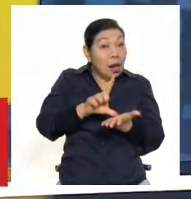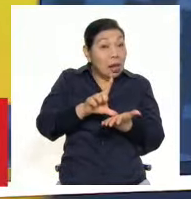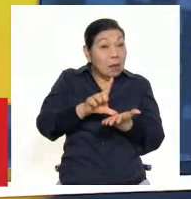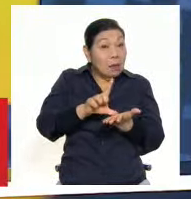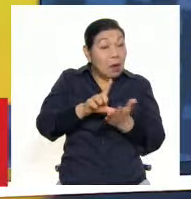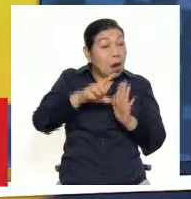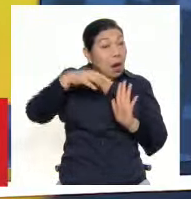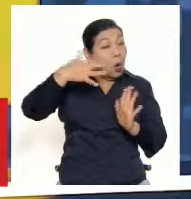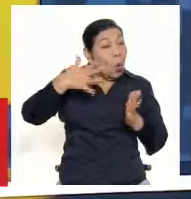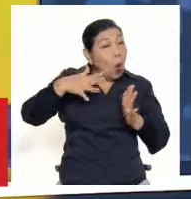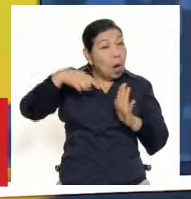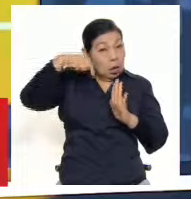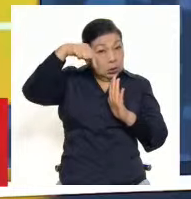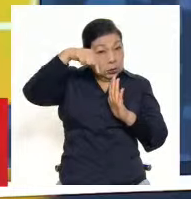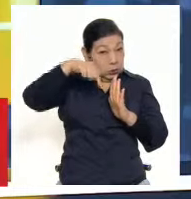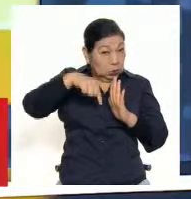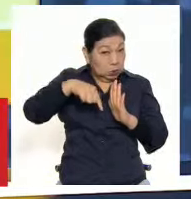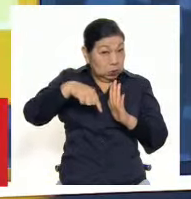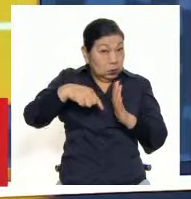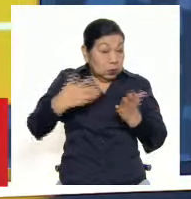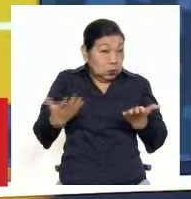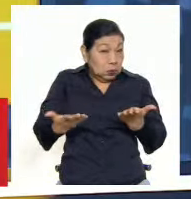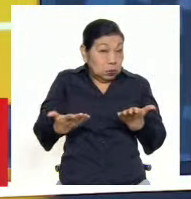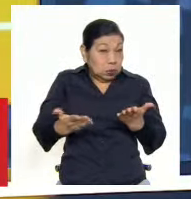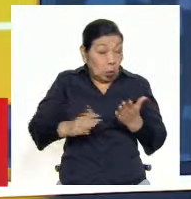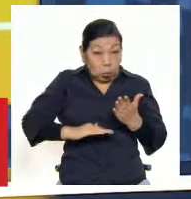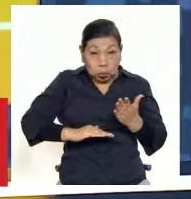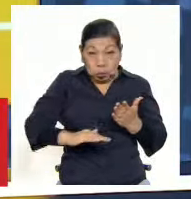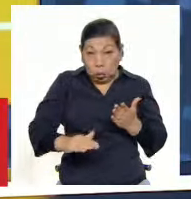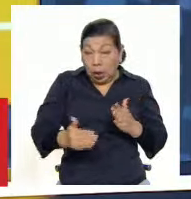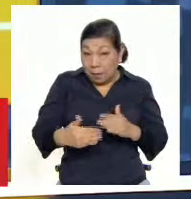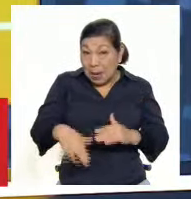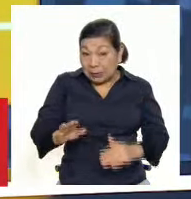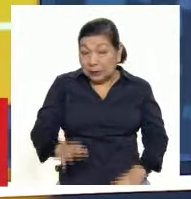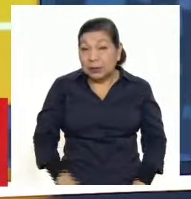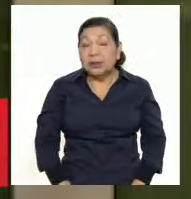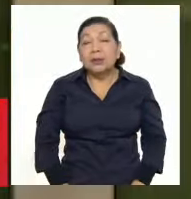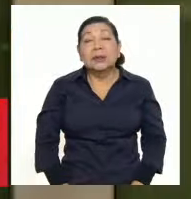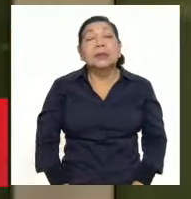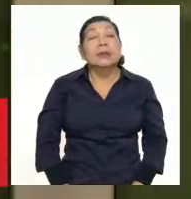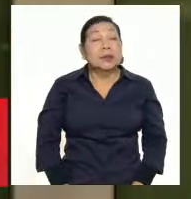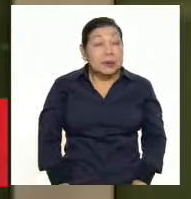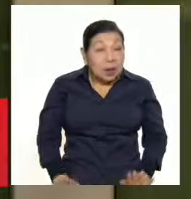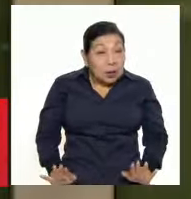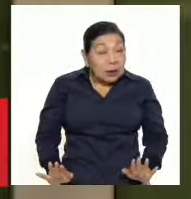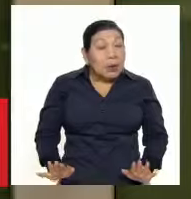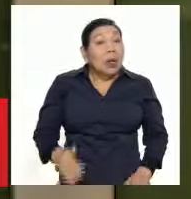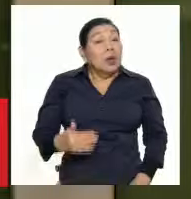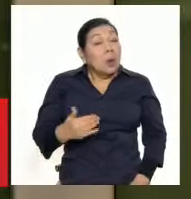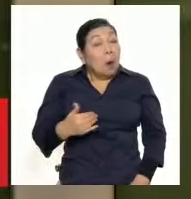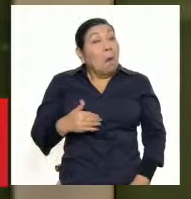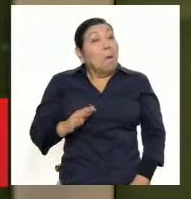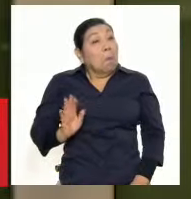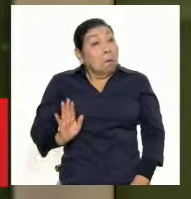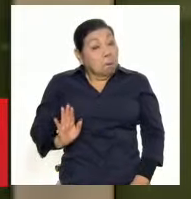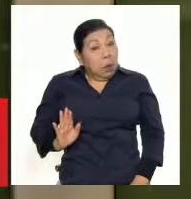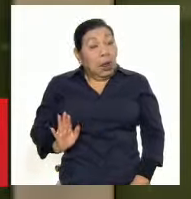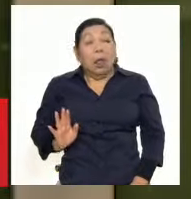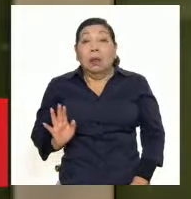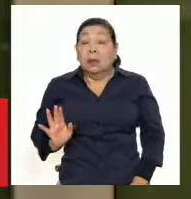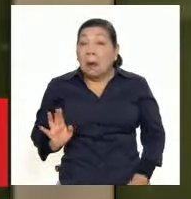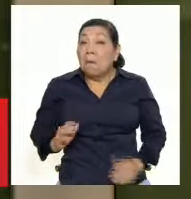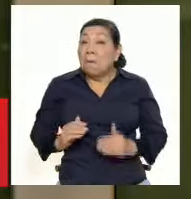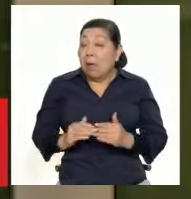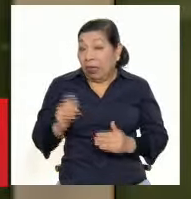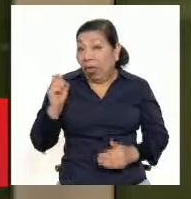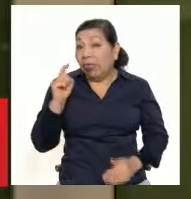profundidad similar, ¿los daños debido a la calidad del suelo habrían sido mayores? Yo creo que podría haber sido un poco